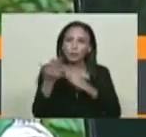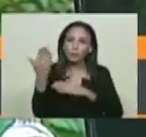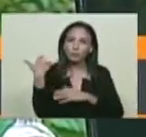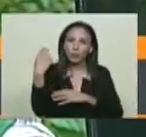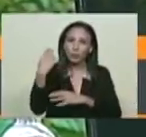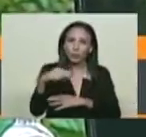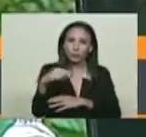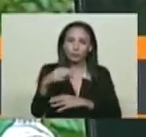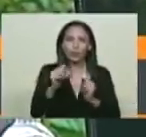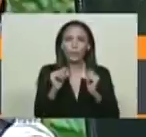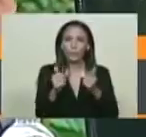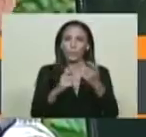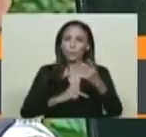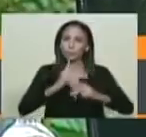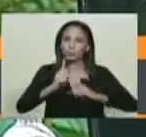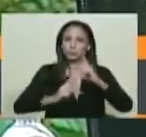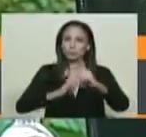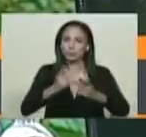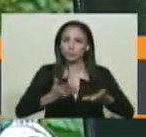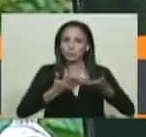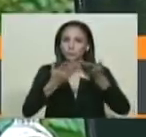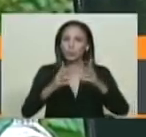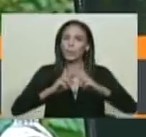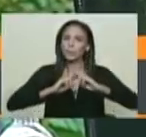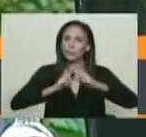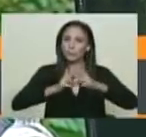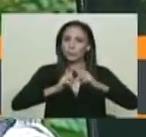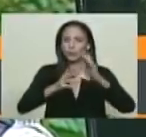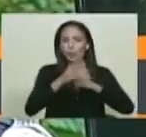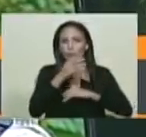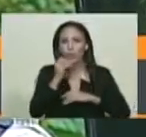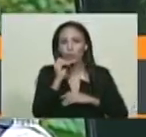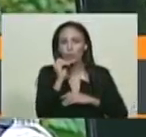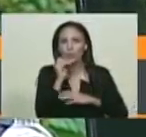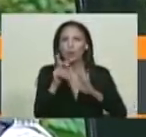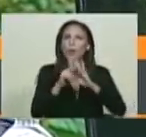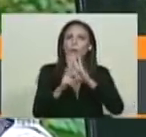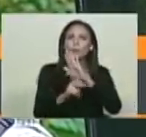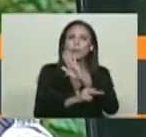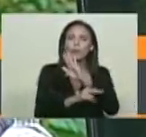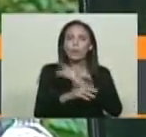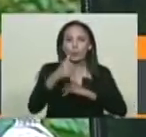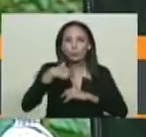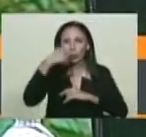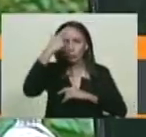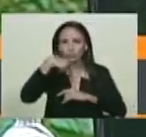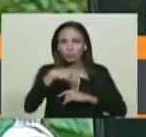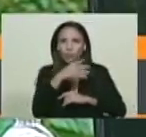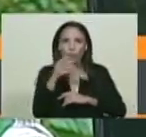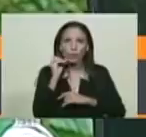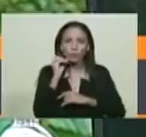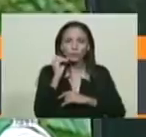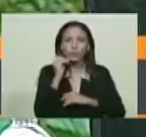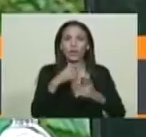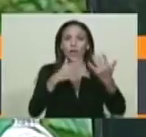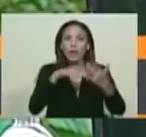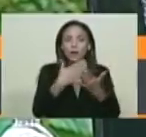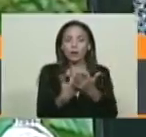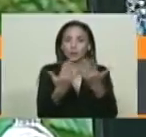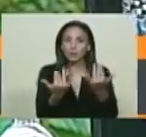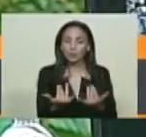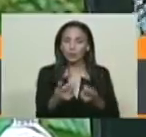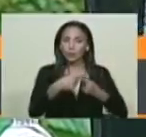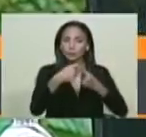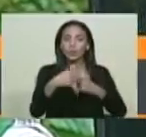noviembre, iniciamos el proceso de entrega de créditos de financiamiento a la juventud a través del programa Soy Joven. A la fecha, se han